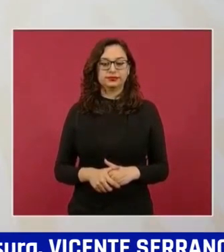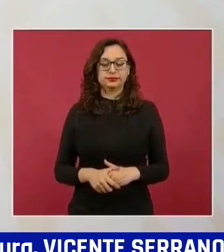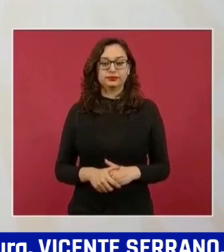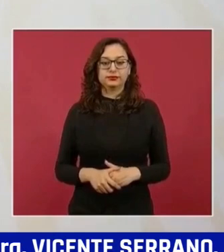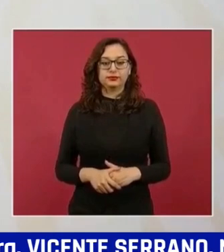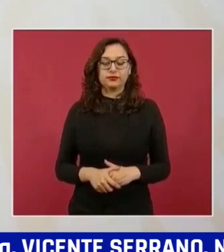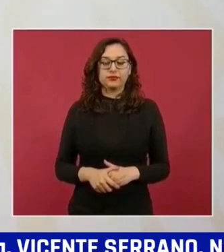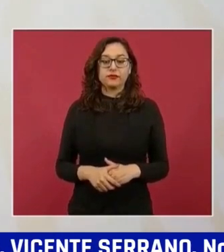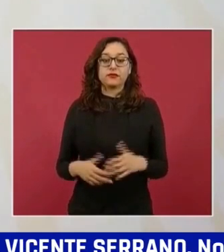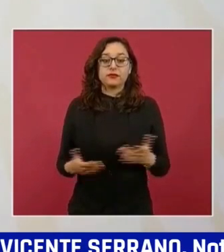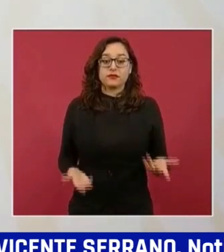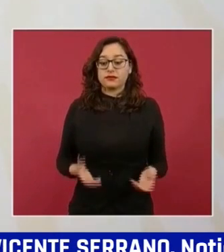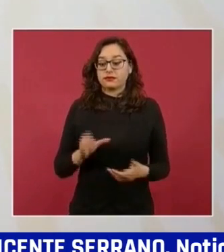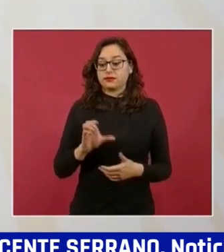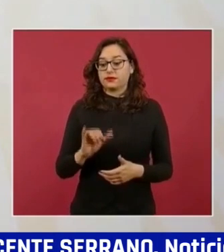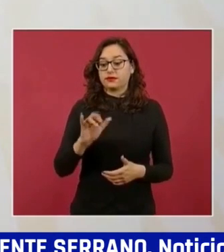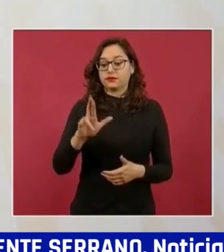Ciro